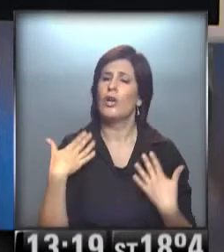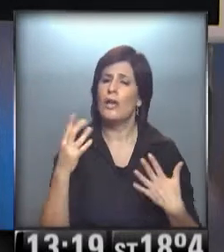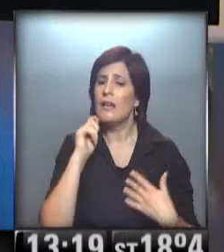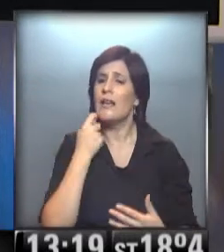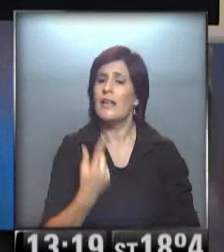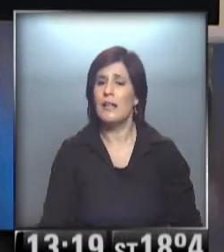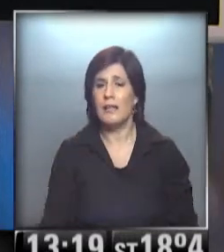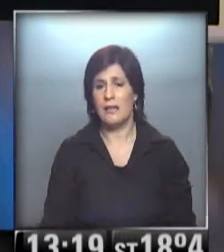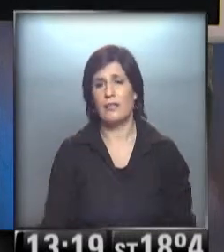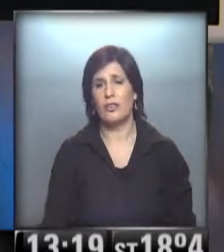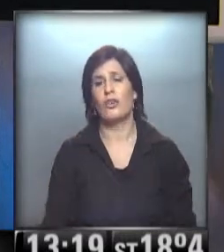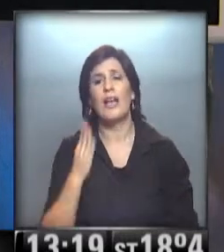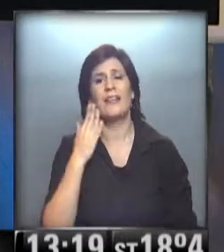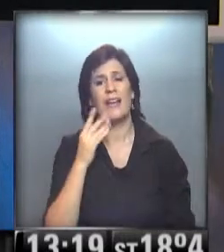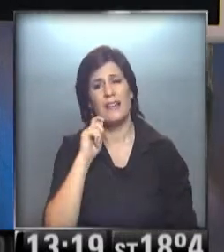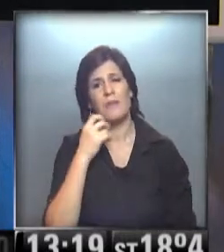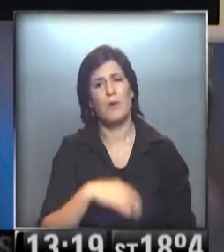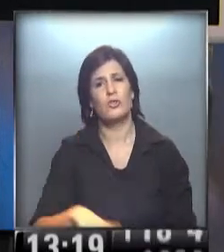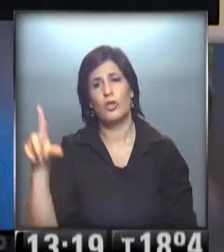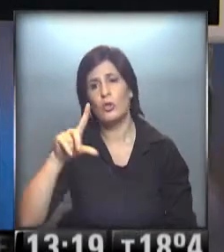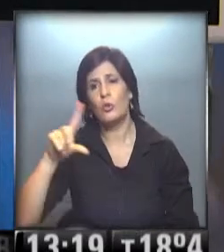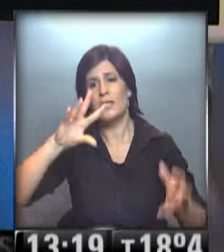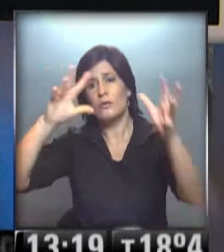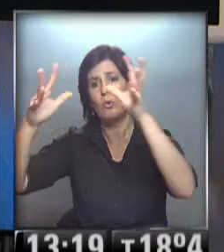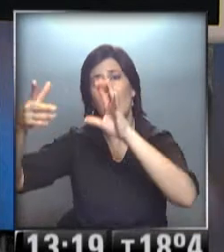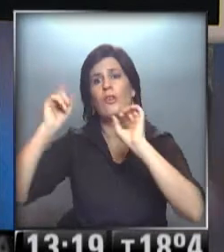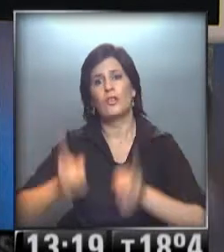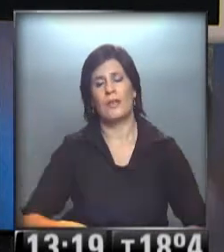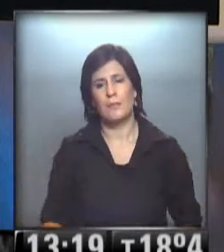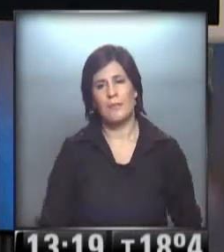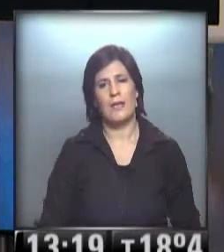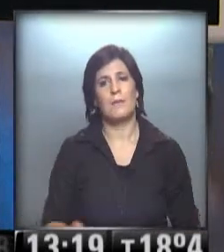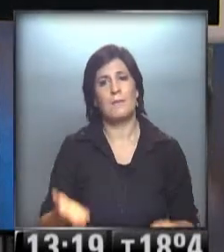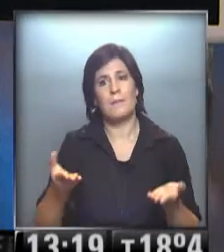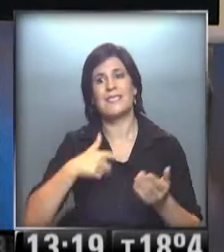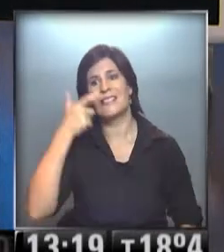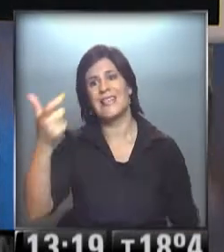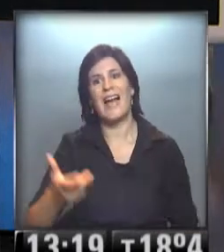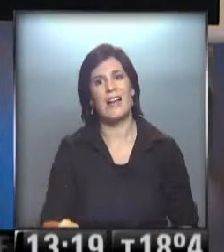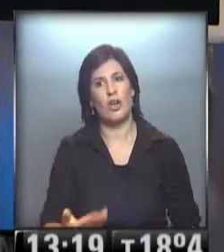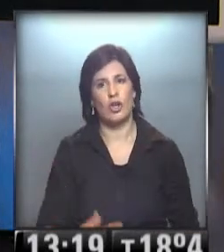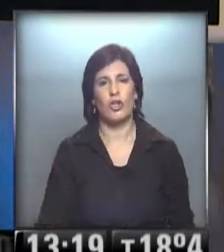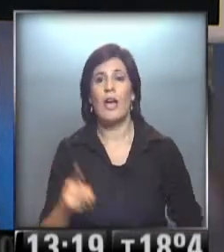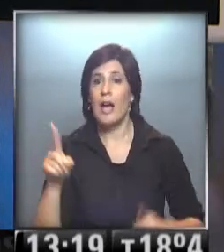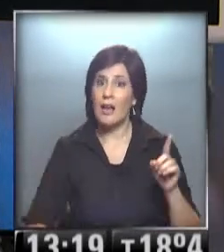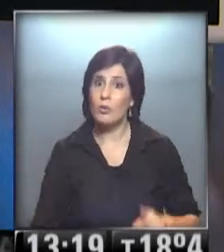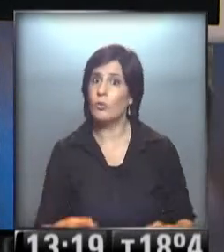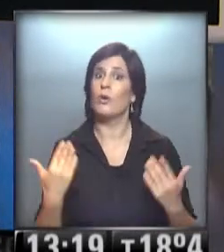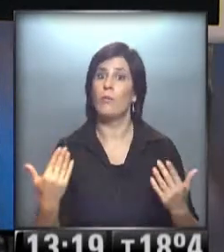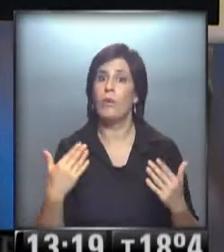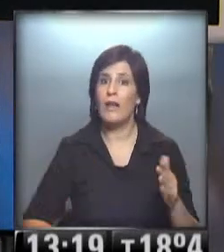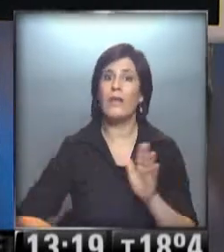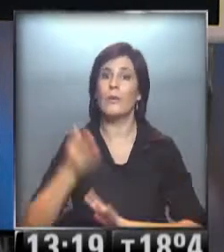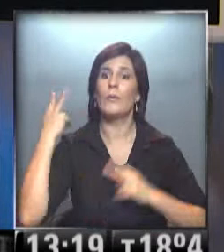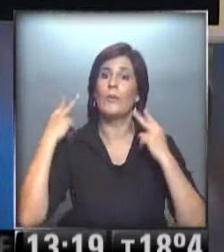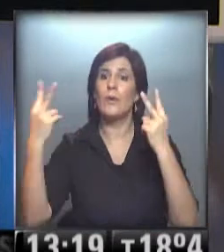seguirán agradables, especialmente en la tarde y el lunes con cielo parcial algo nublado, temperatura ya en ascenso. Y aquellos afortunados que han decidido irse en este